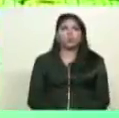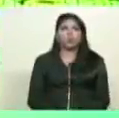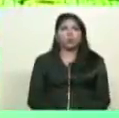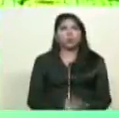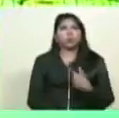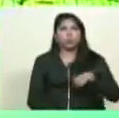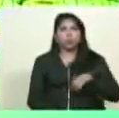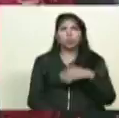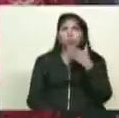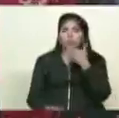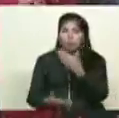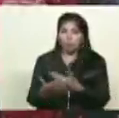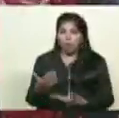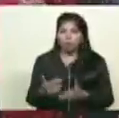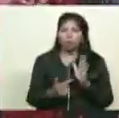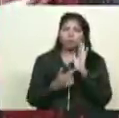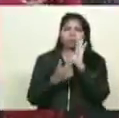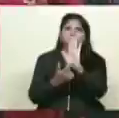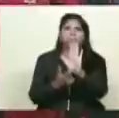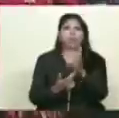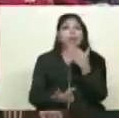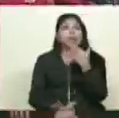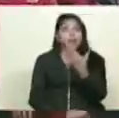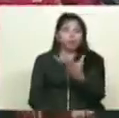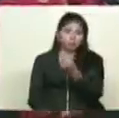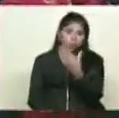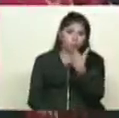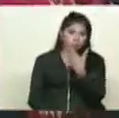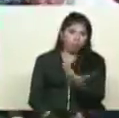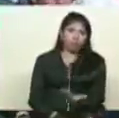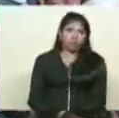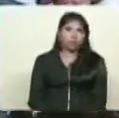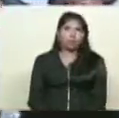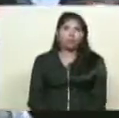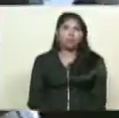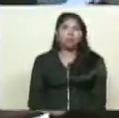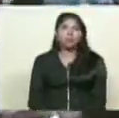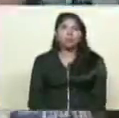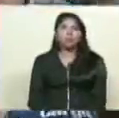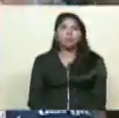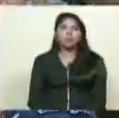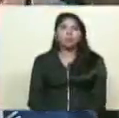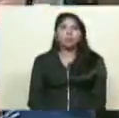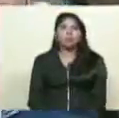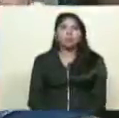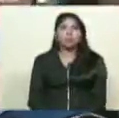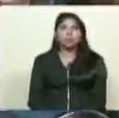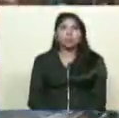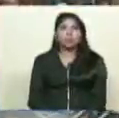proponemos y lo planteamos. Muchas gracias, señor presidente. Muy bien.